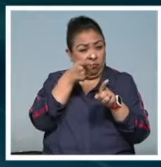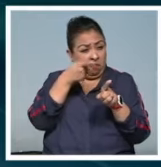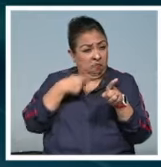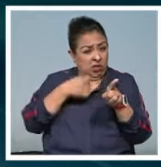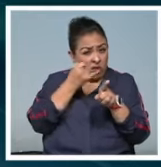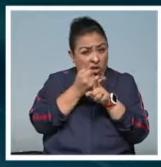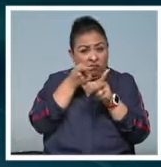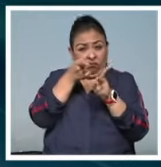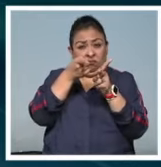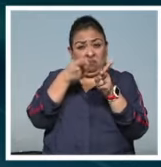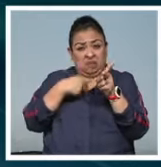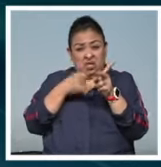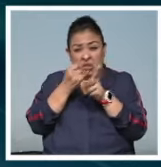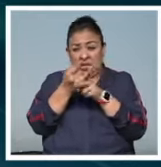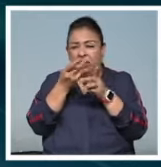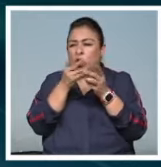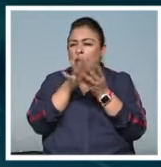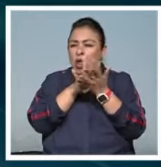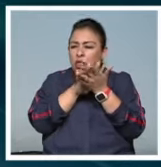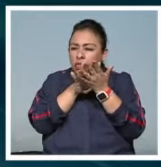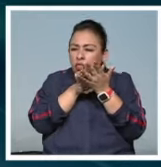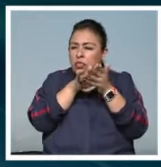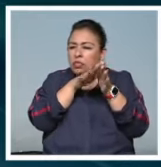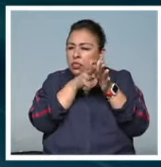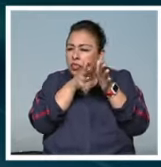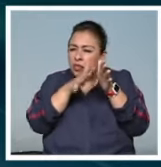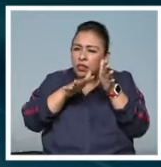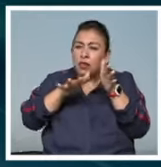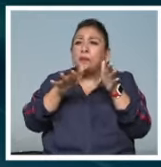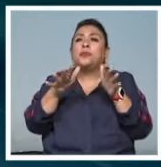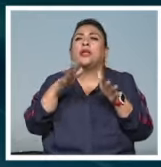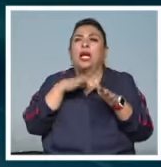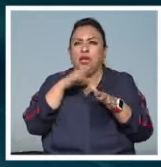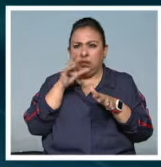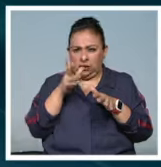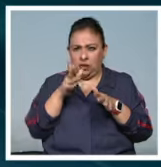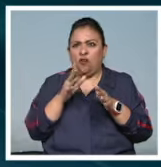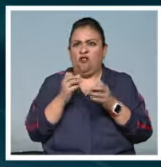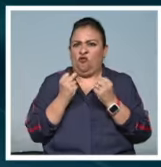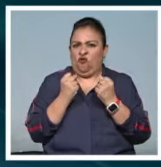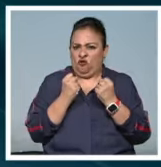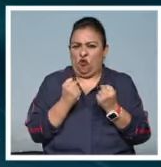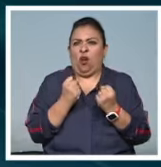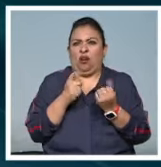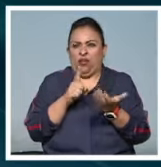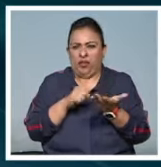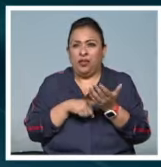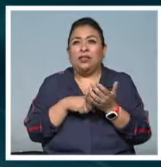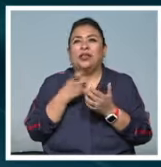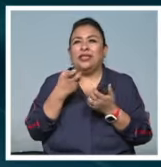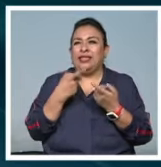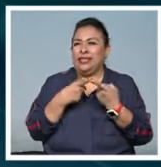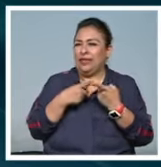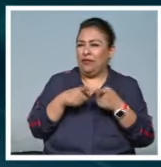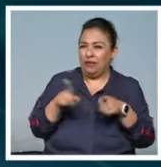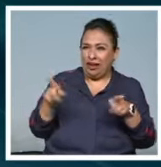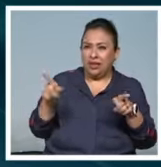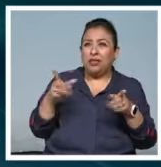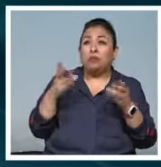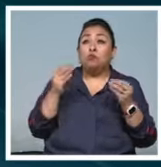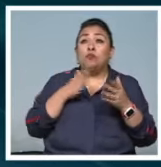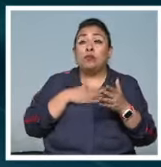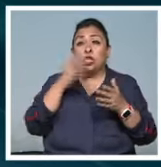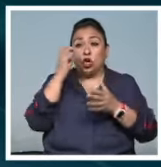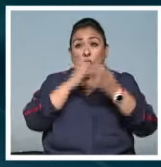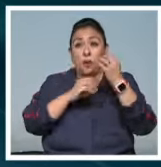rectas, todo es ondulado, ¿no? Sí hay partes fuertes, pero no, eso es diferente. En muchas de mis